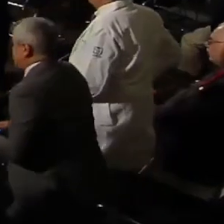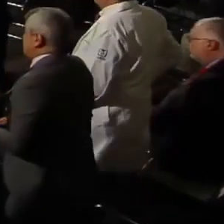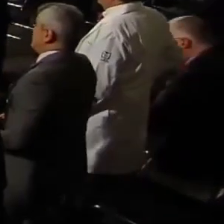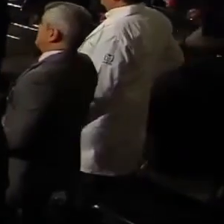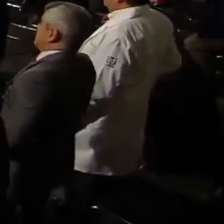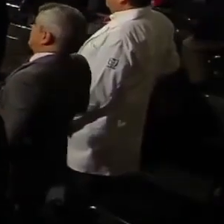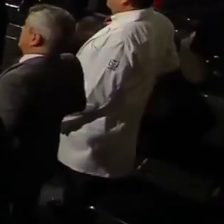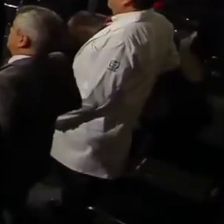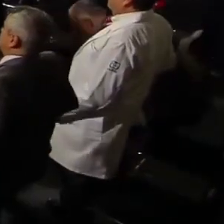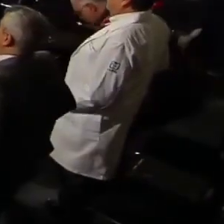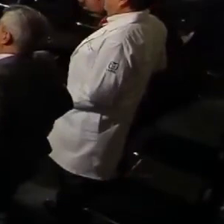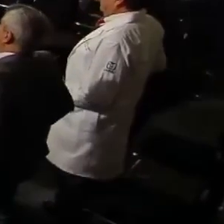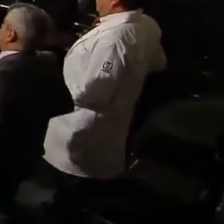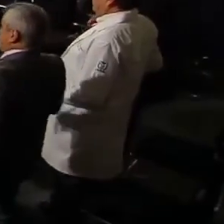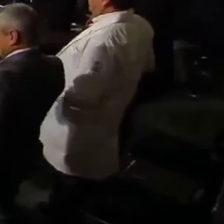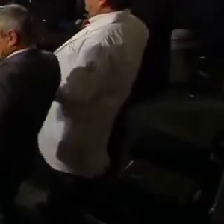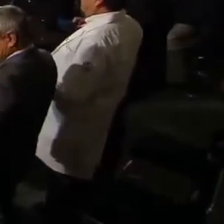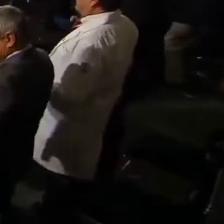días.